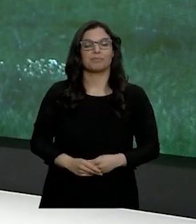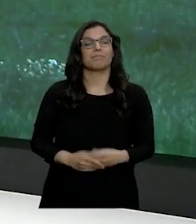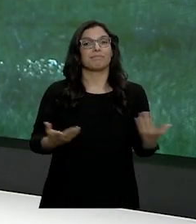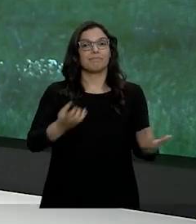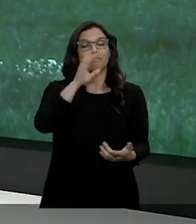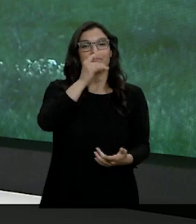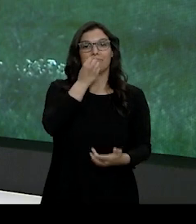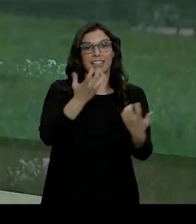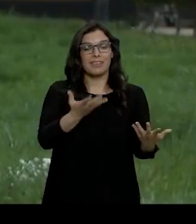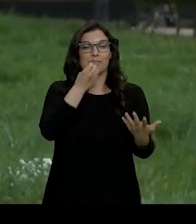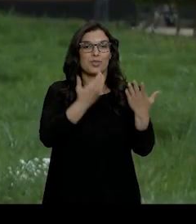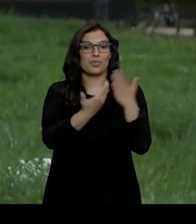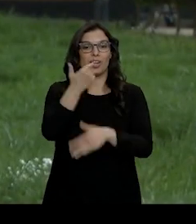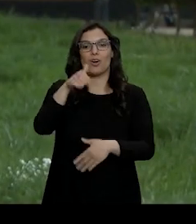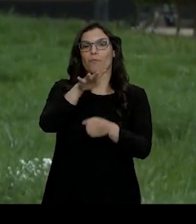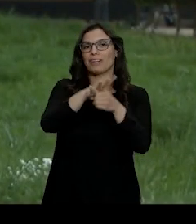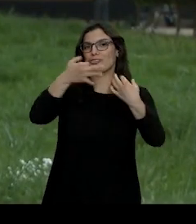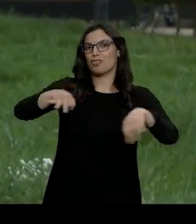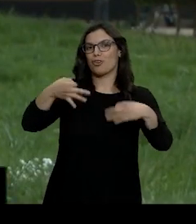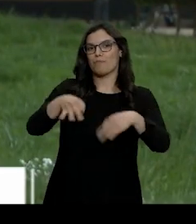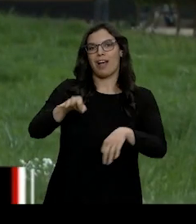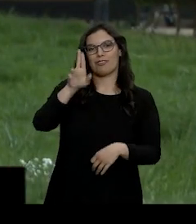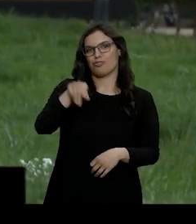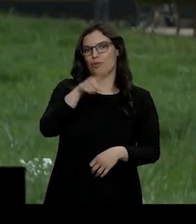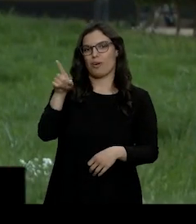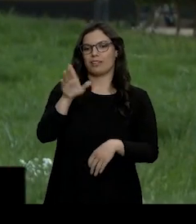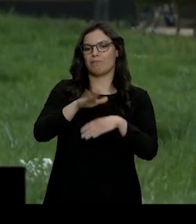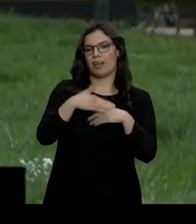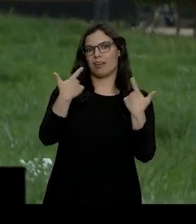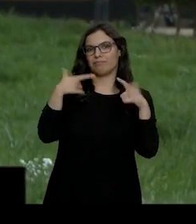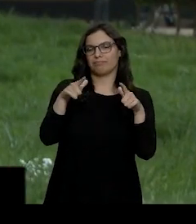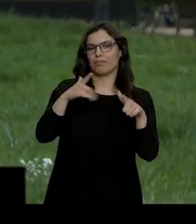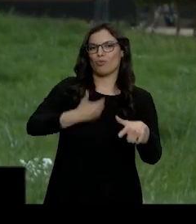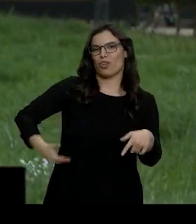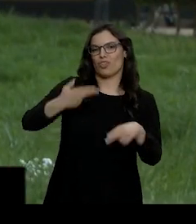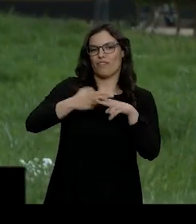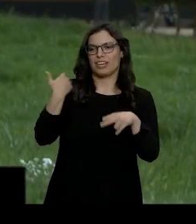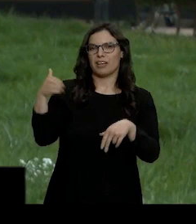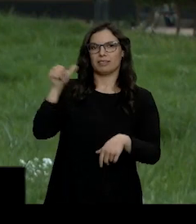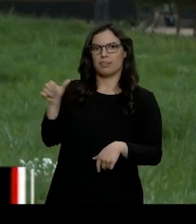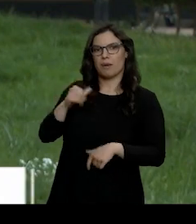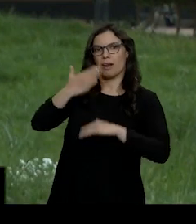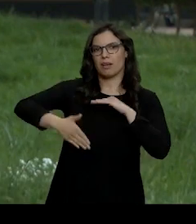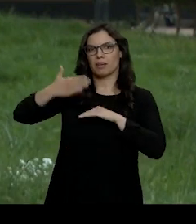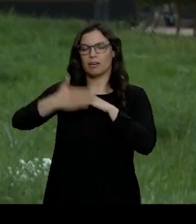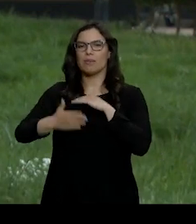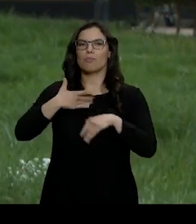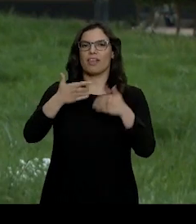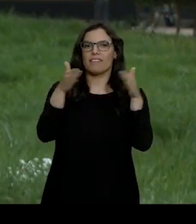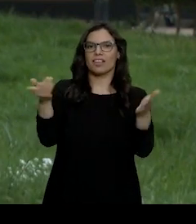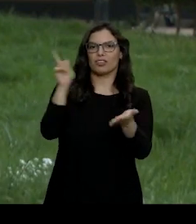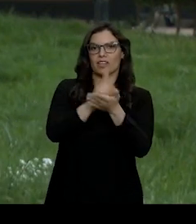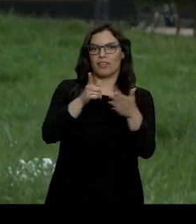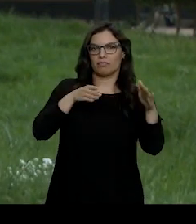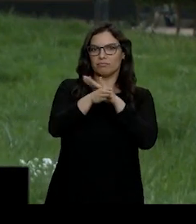Sí, ¿qué tal? Buenos días. Hoy no es un martes cualquiera para la hostelería salmantina. Después de esas semanas de restricciones pueden abrir otra vez el interior de